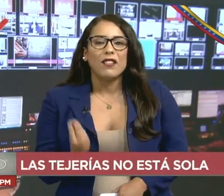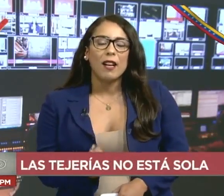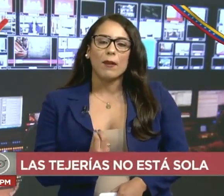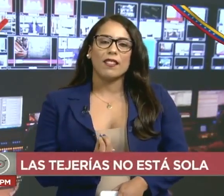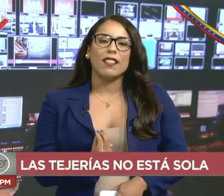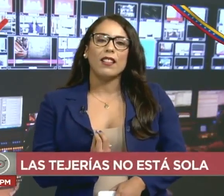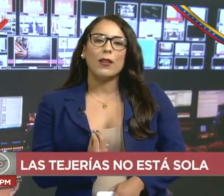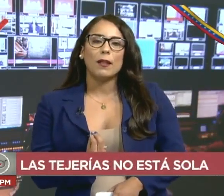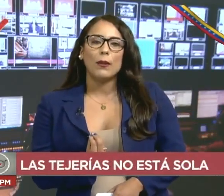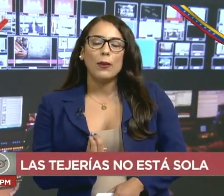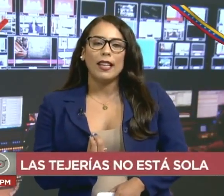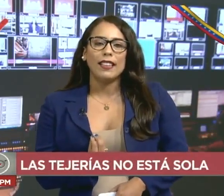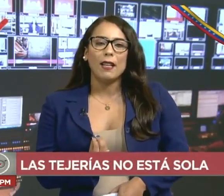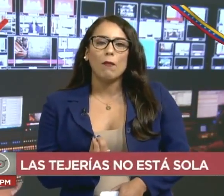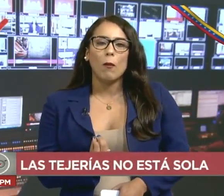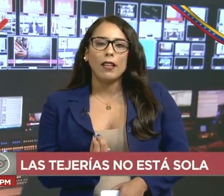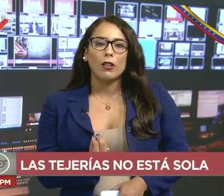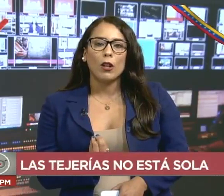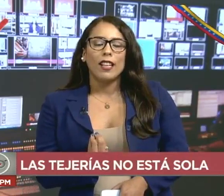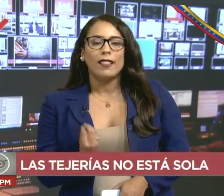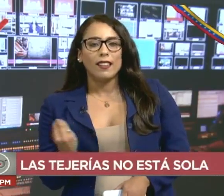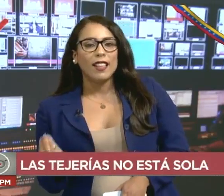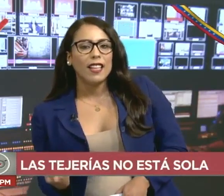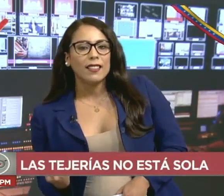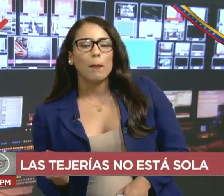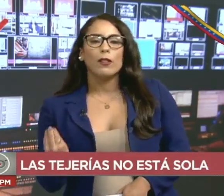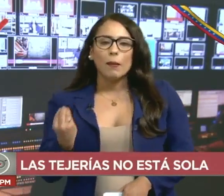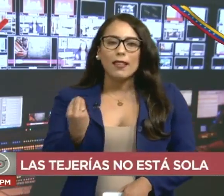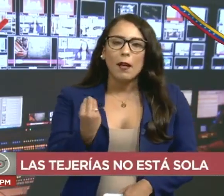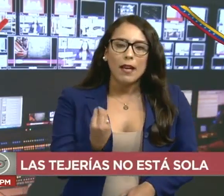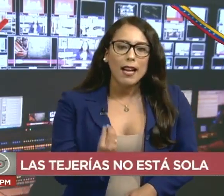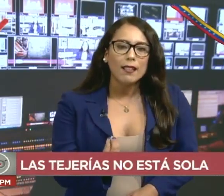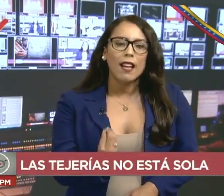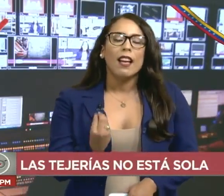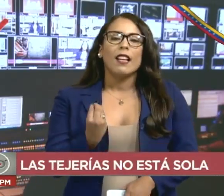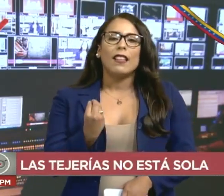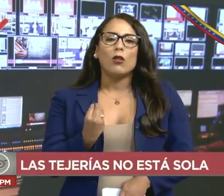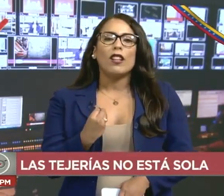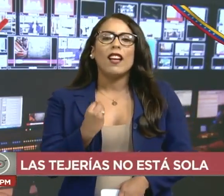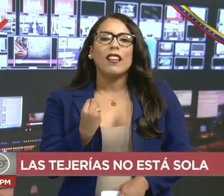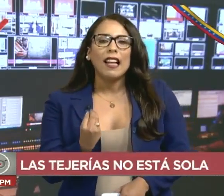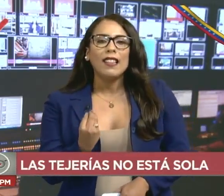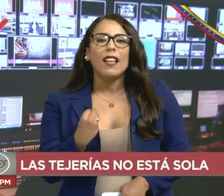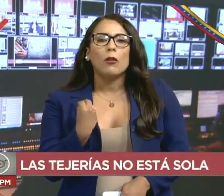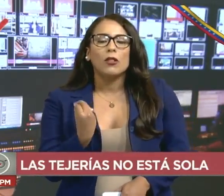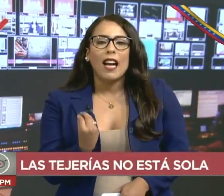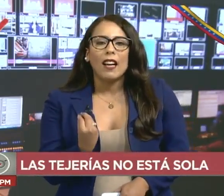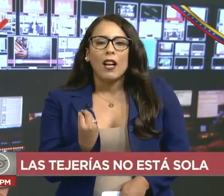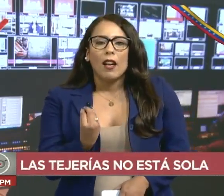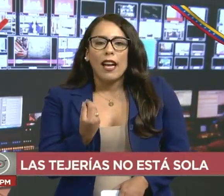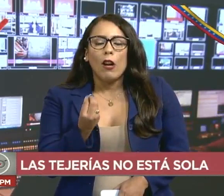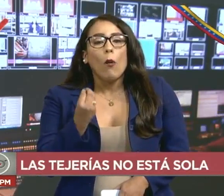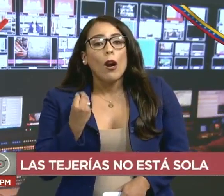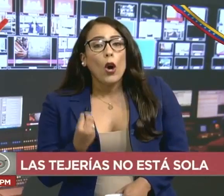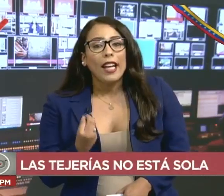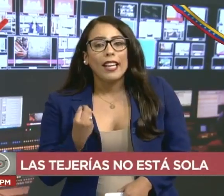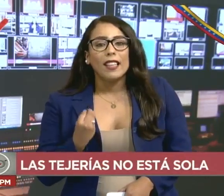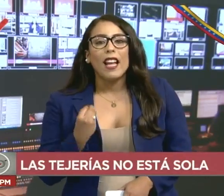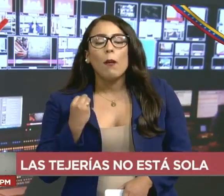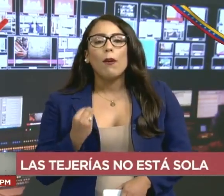para recibir al presidente Nicolás Maduro en este momento de tristeza, pero también de esperanza, de solidaridad y de demostrar